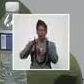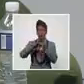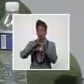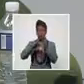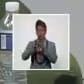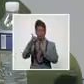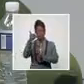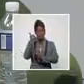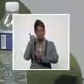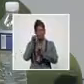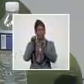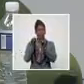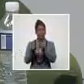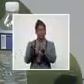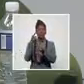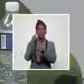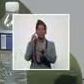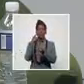que